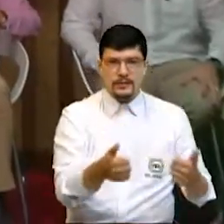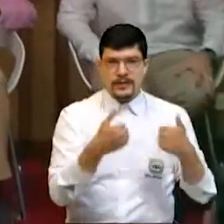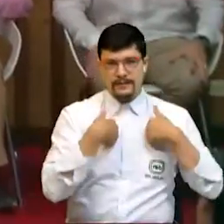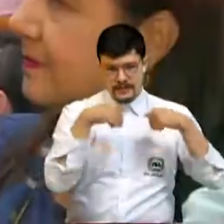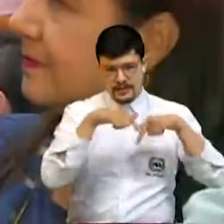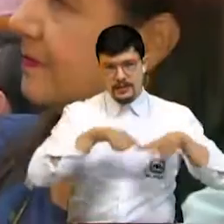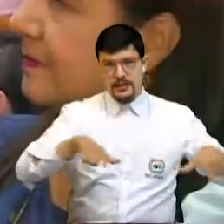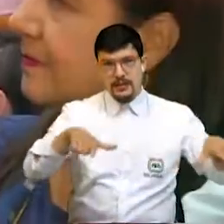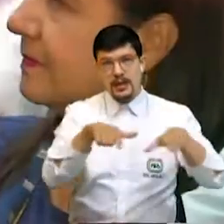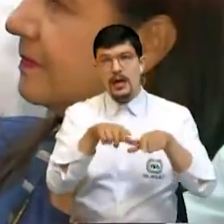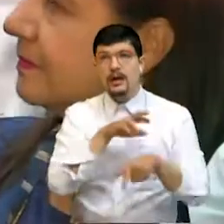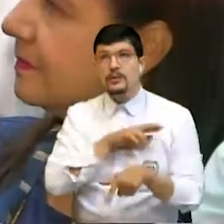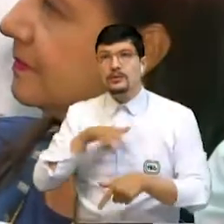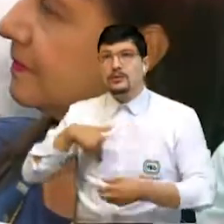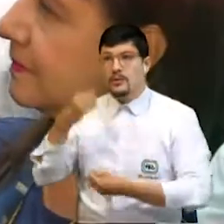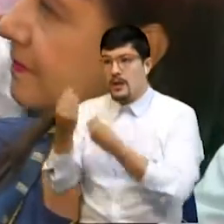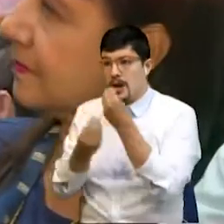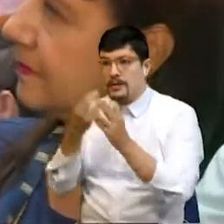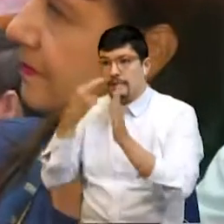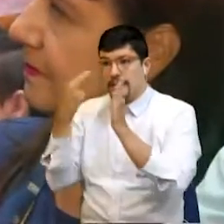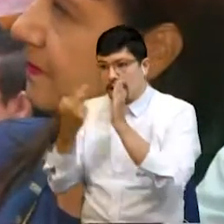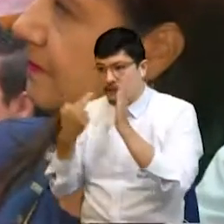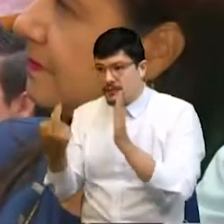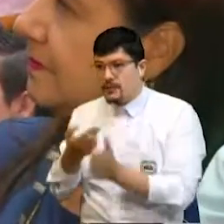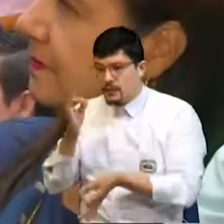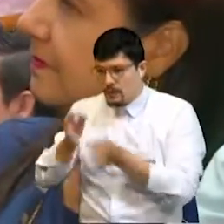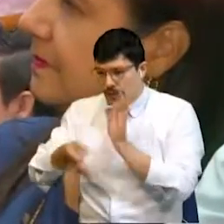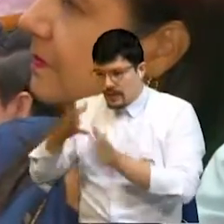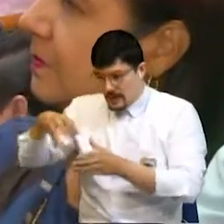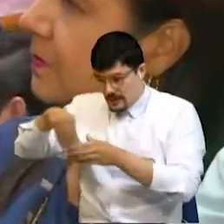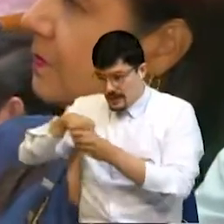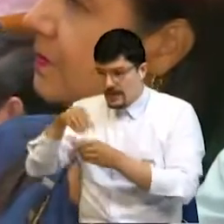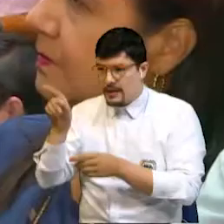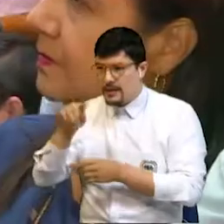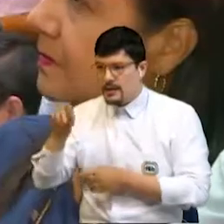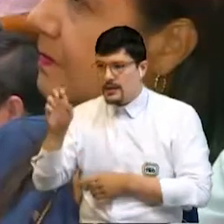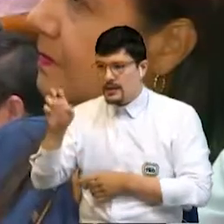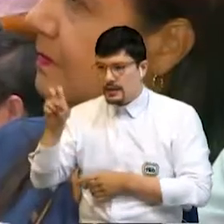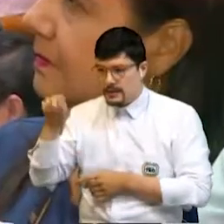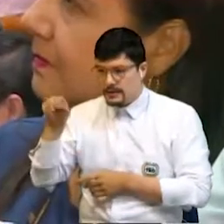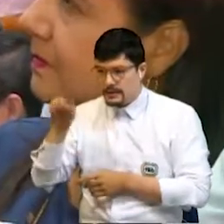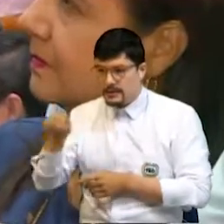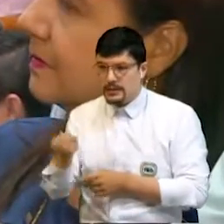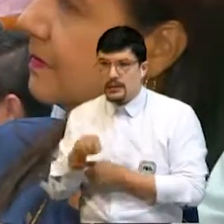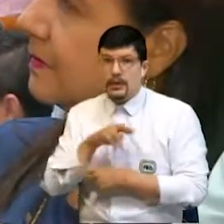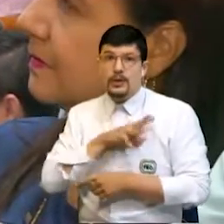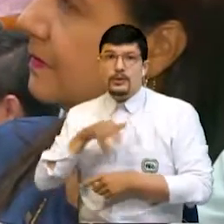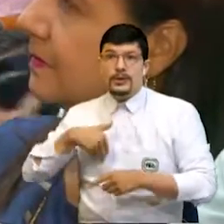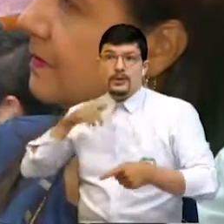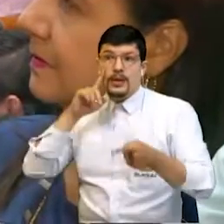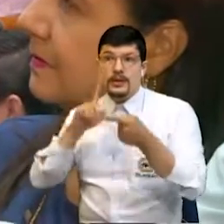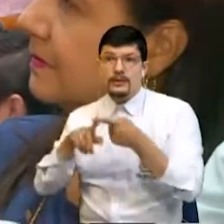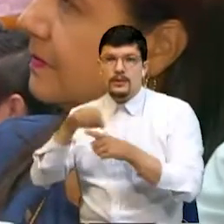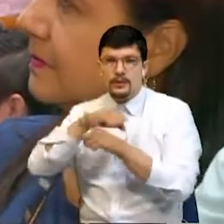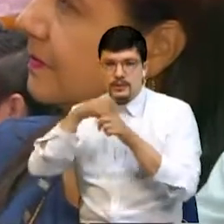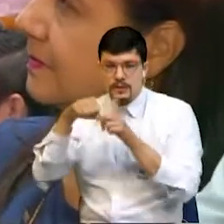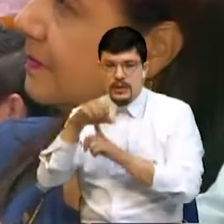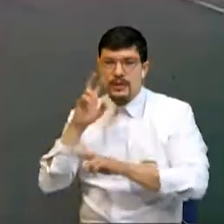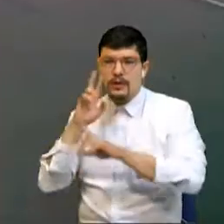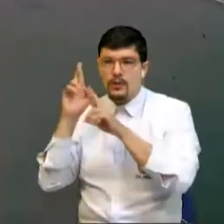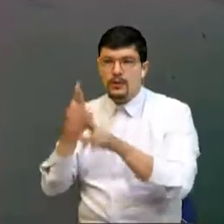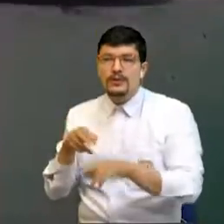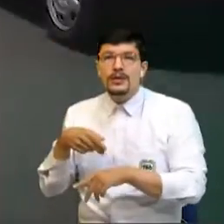este. Nosotros estamos haciendo una revisión jurídica interna como Sense. Nuestro objeto social establece que somos una empresa